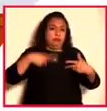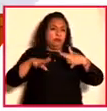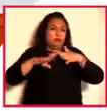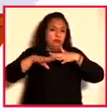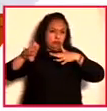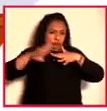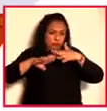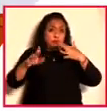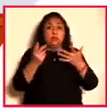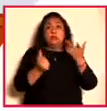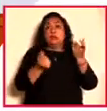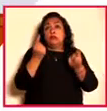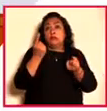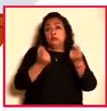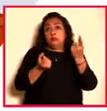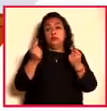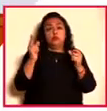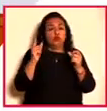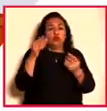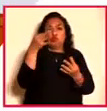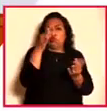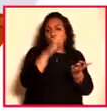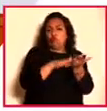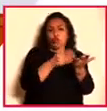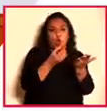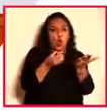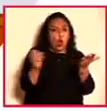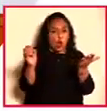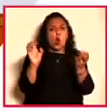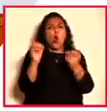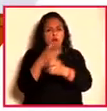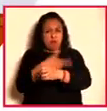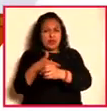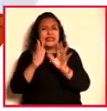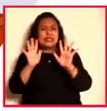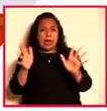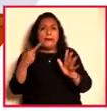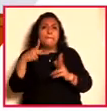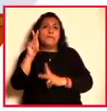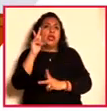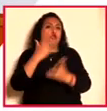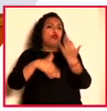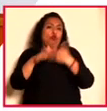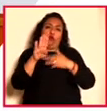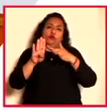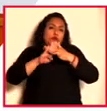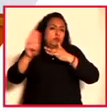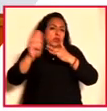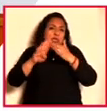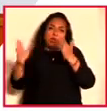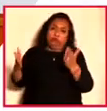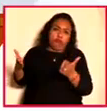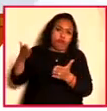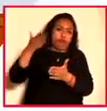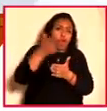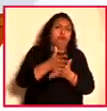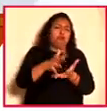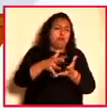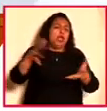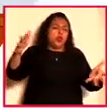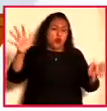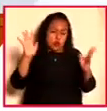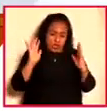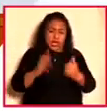Unos sin documentos, otros con documentos, pero todo el mundo es migrante de los que van a ir a vernos, o bueno, una inmensa mayoría, no todo el